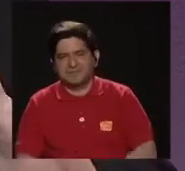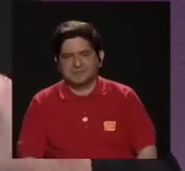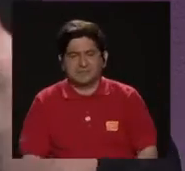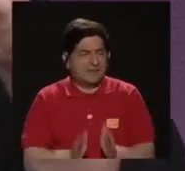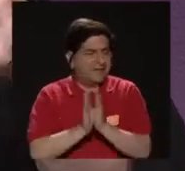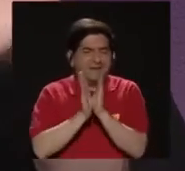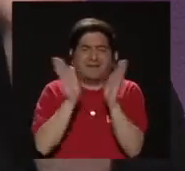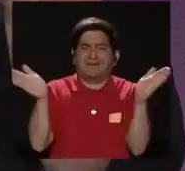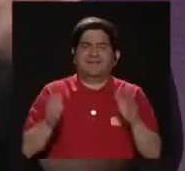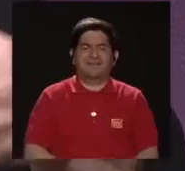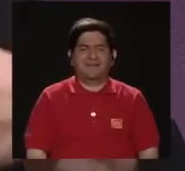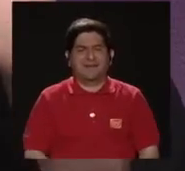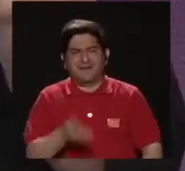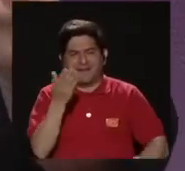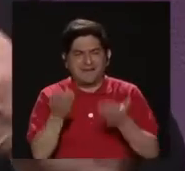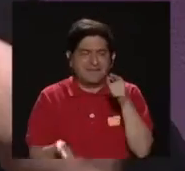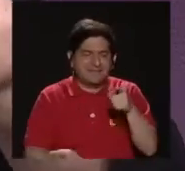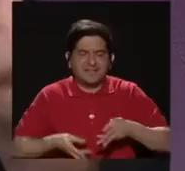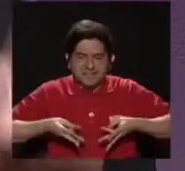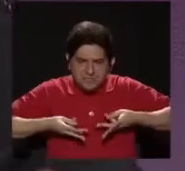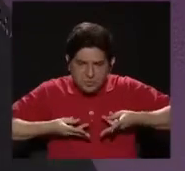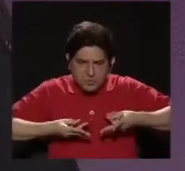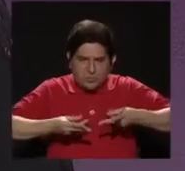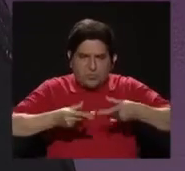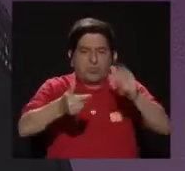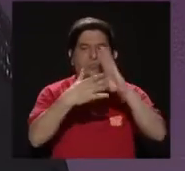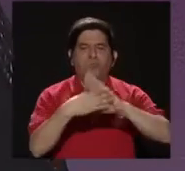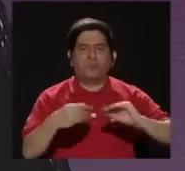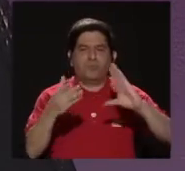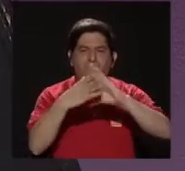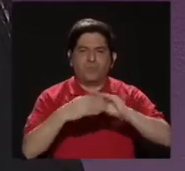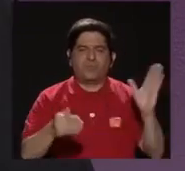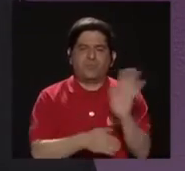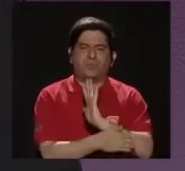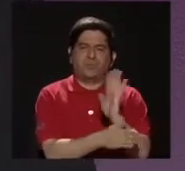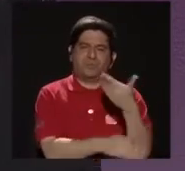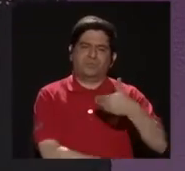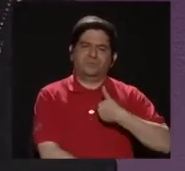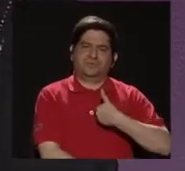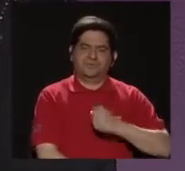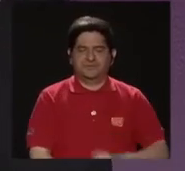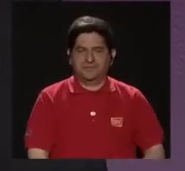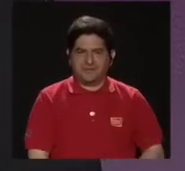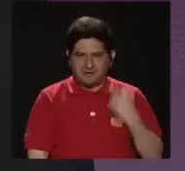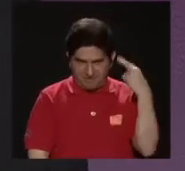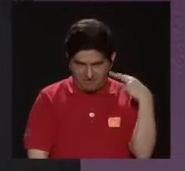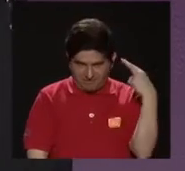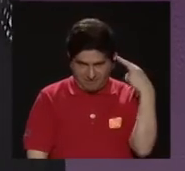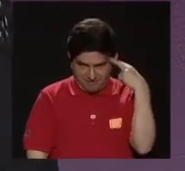general, esa es, digamos, el flujo narrativo que tiene la película. Entonces, por eso